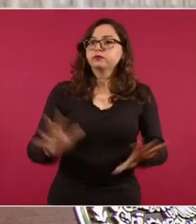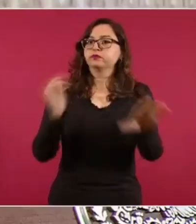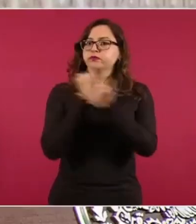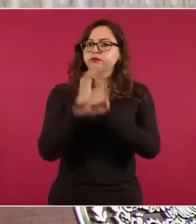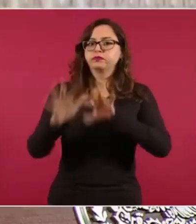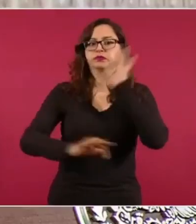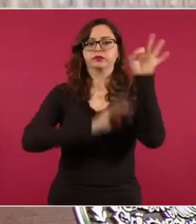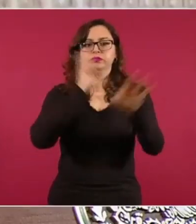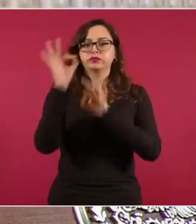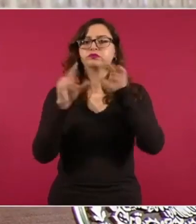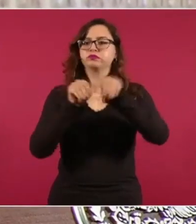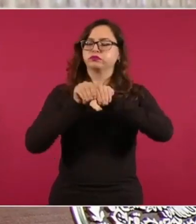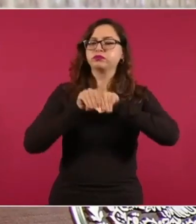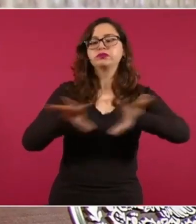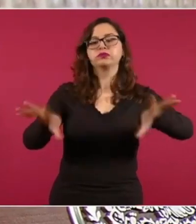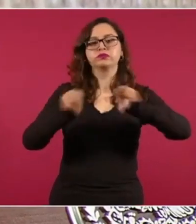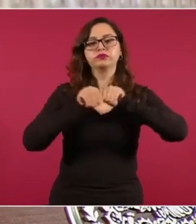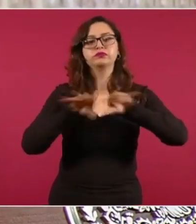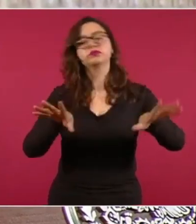transmitir,